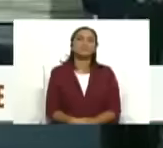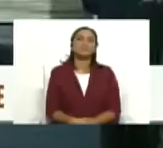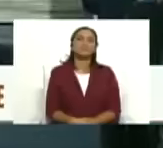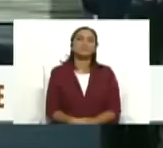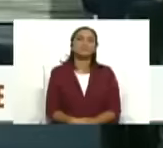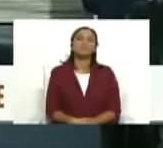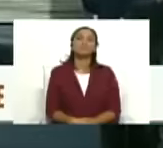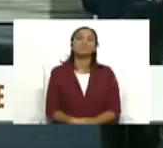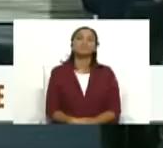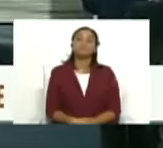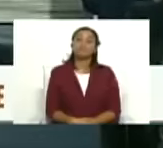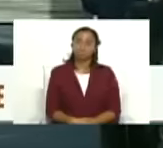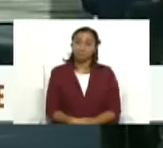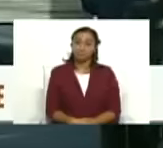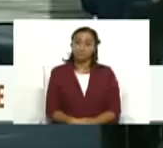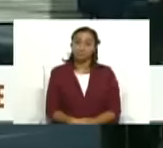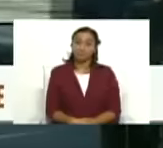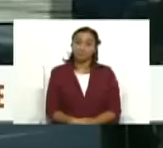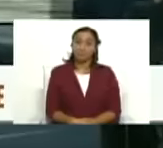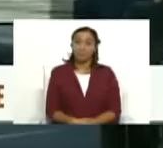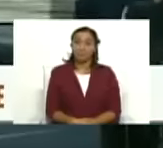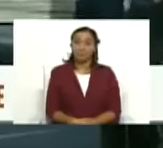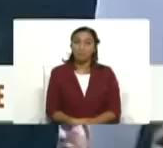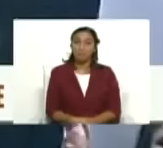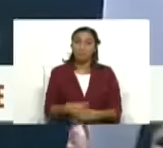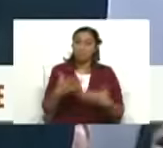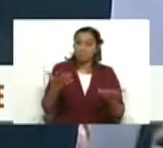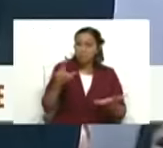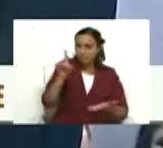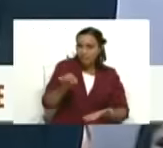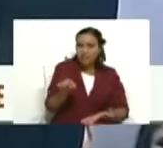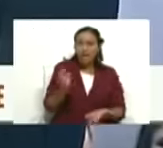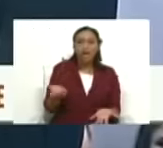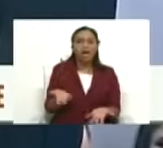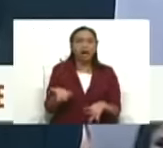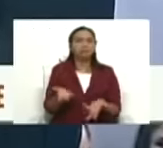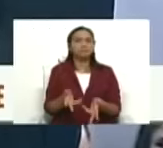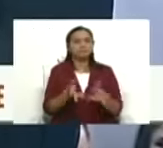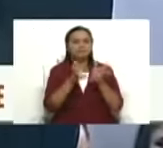Y nos vemos aquí y escuchamos